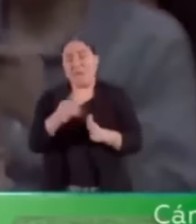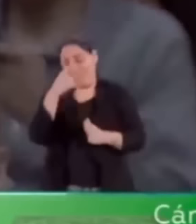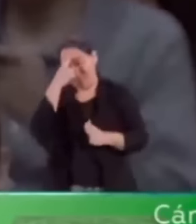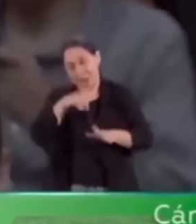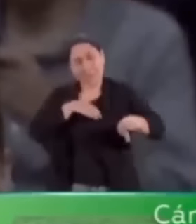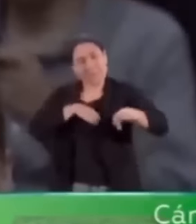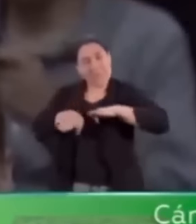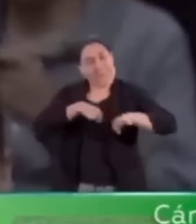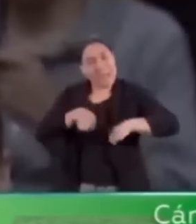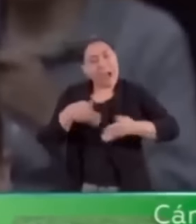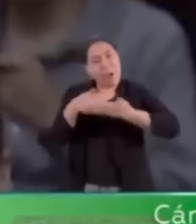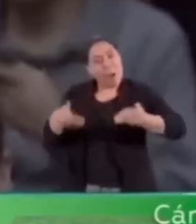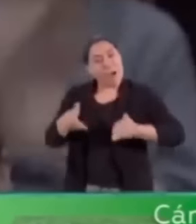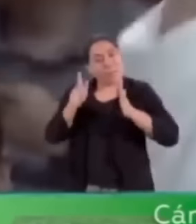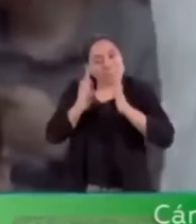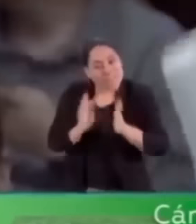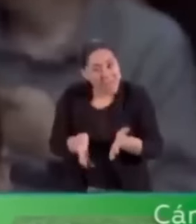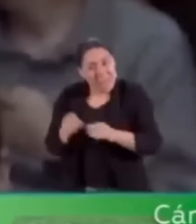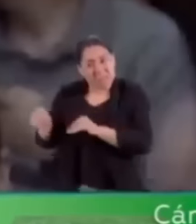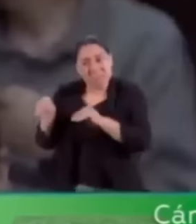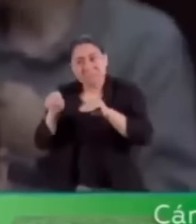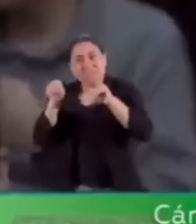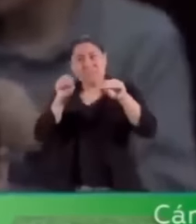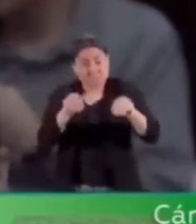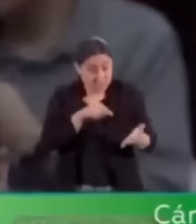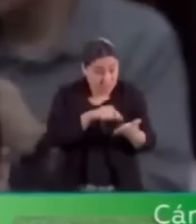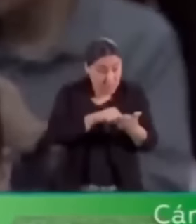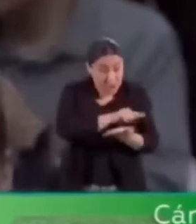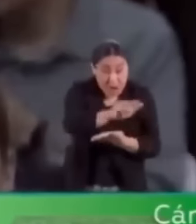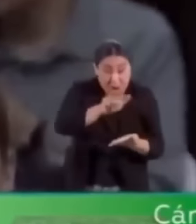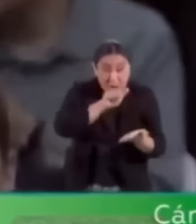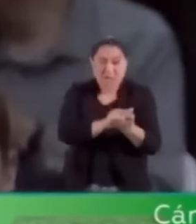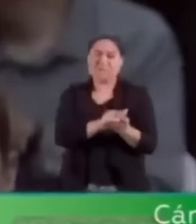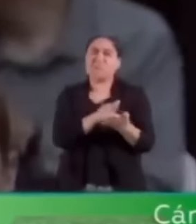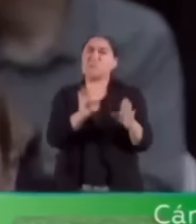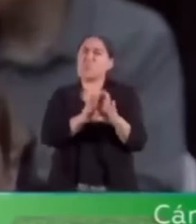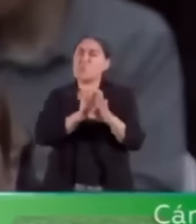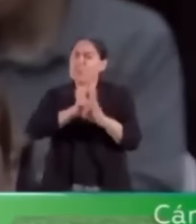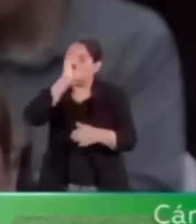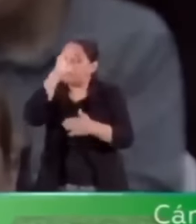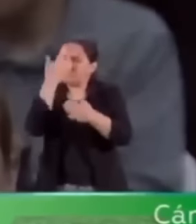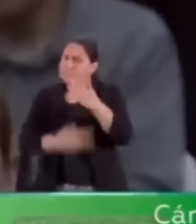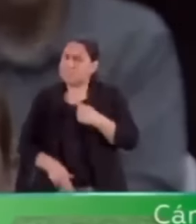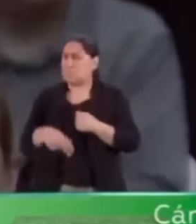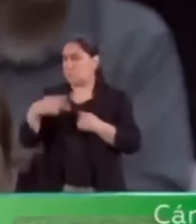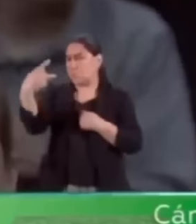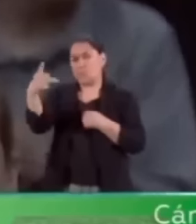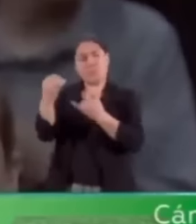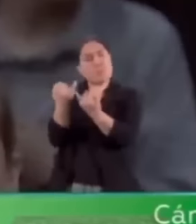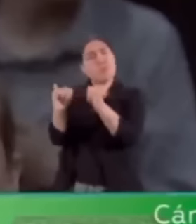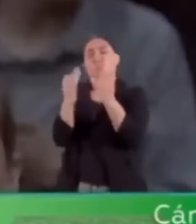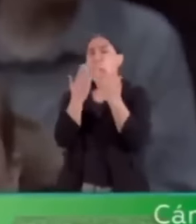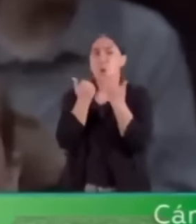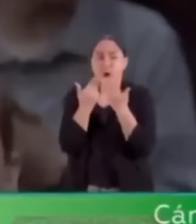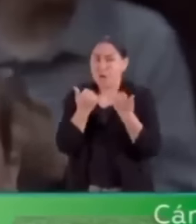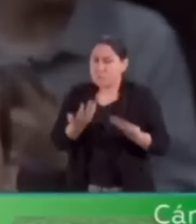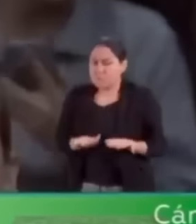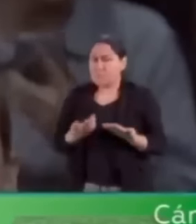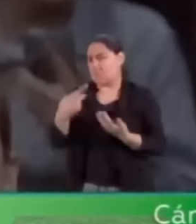cargo que ahora ellos tienen. Es una reforma que viola los principios de